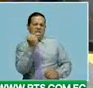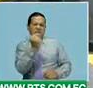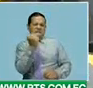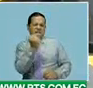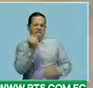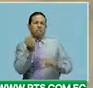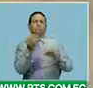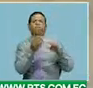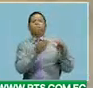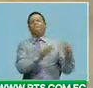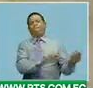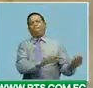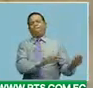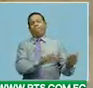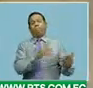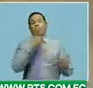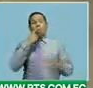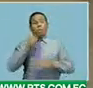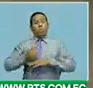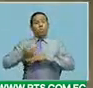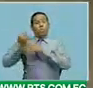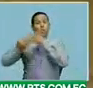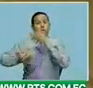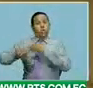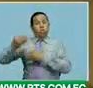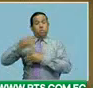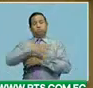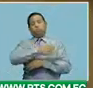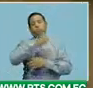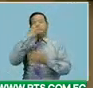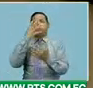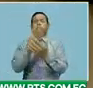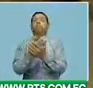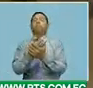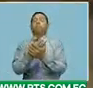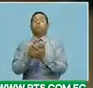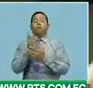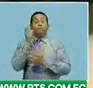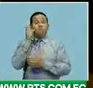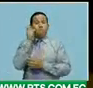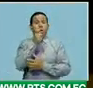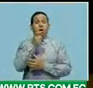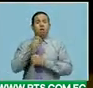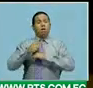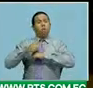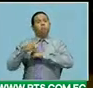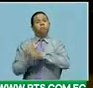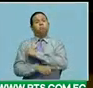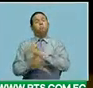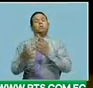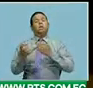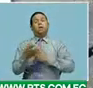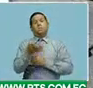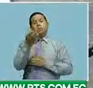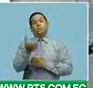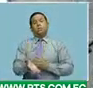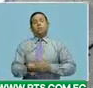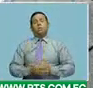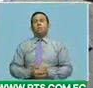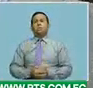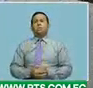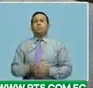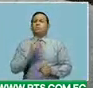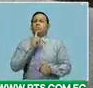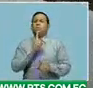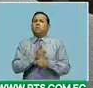femicidio. El juez ordenó la prisión preventiva. La fiscalía pedirá la máxima pena por este vil crimen. Podríamos pensar en un atenuante el hecho